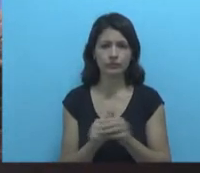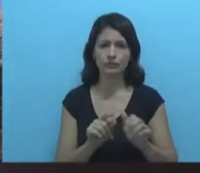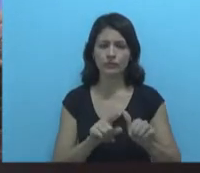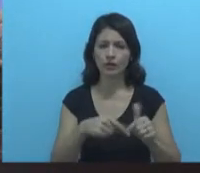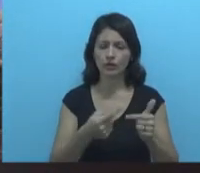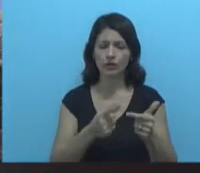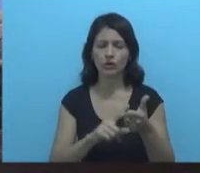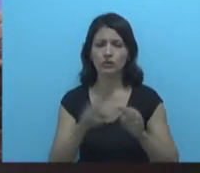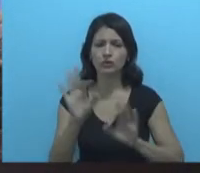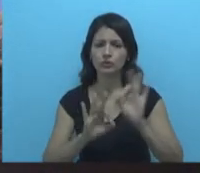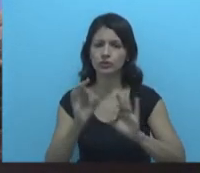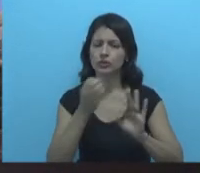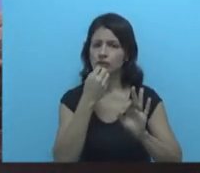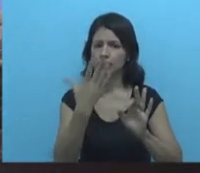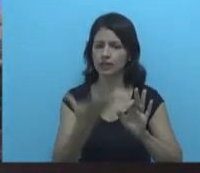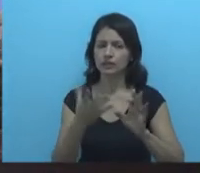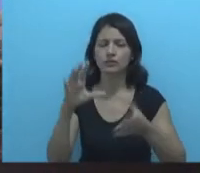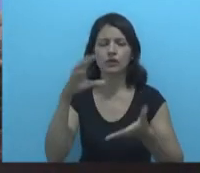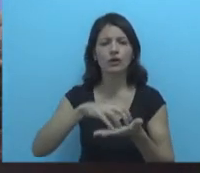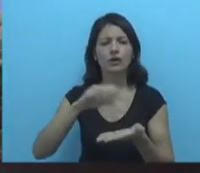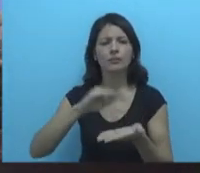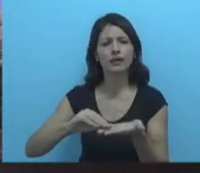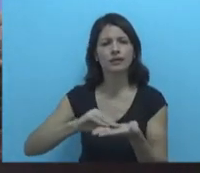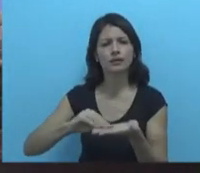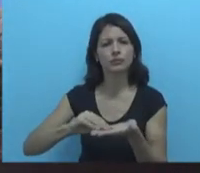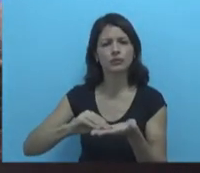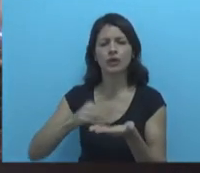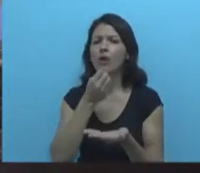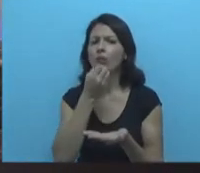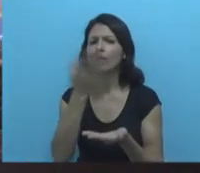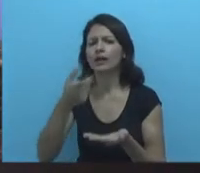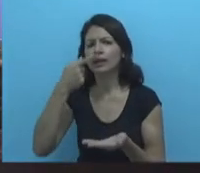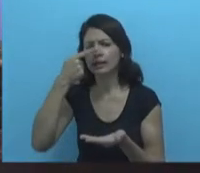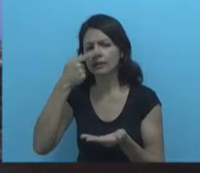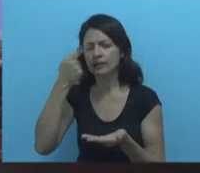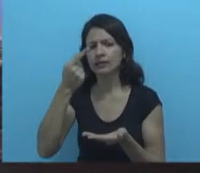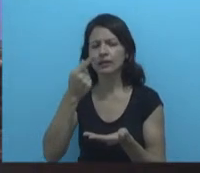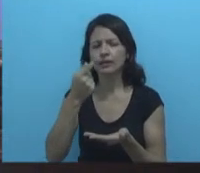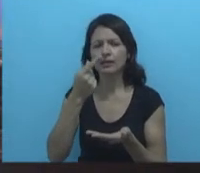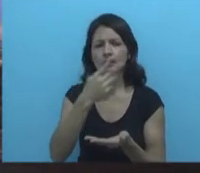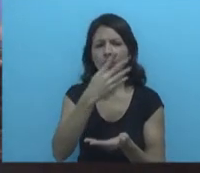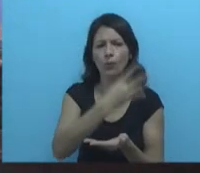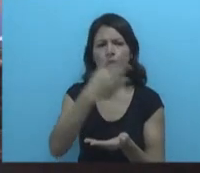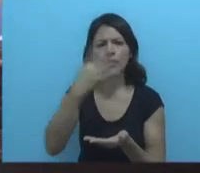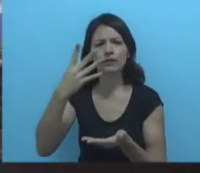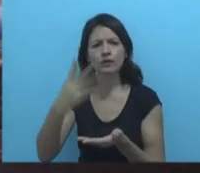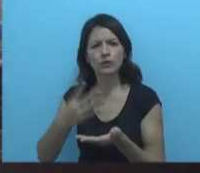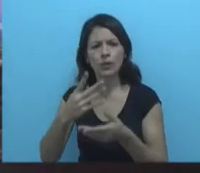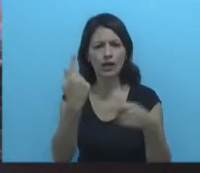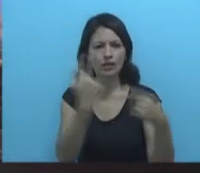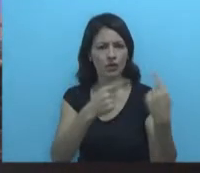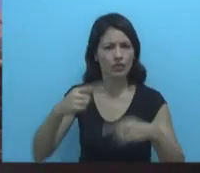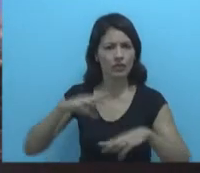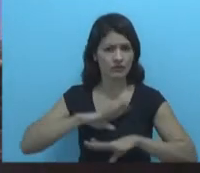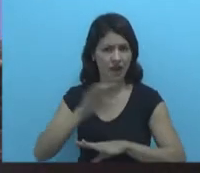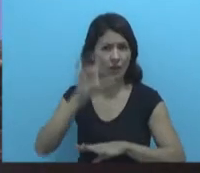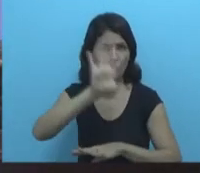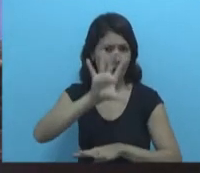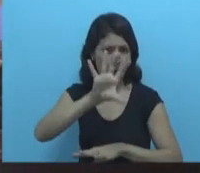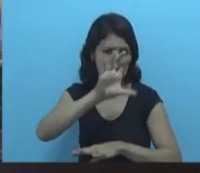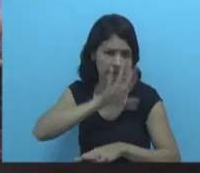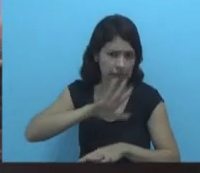Proyecto de declaración. La Cámara de Diputados declara de interés 44 actividades en todo el territorio de la provincia.